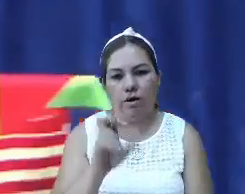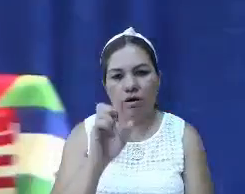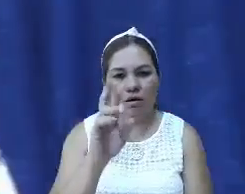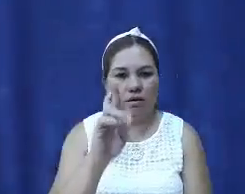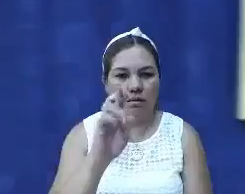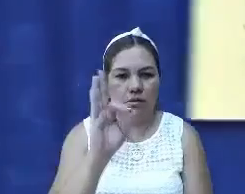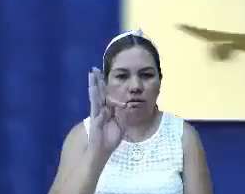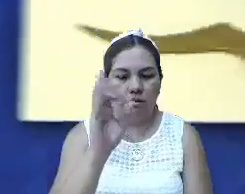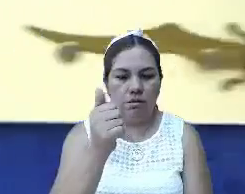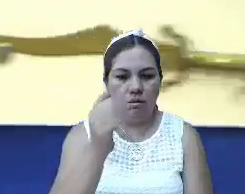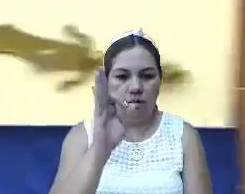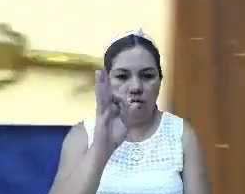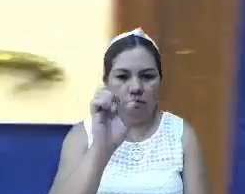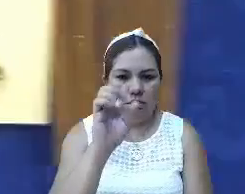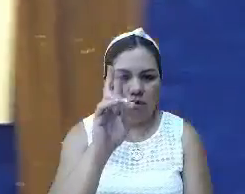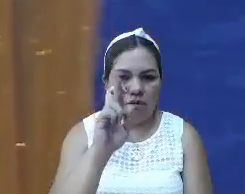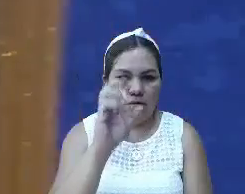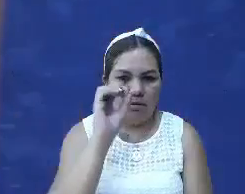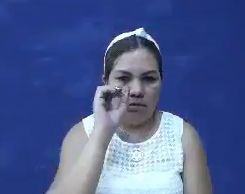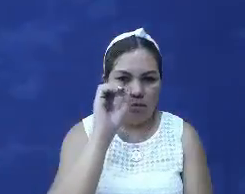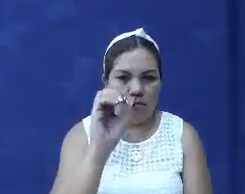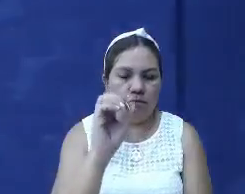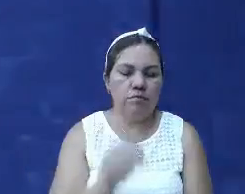Entonces, diga conmigo: la unción de Micaías.